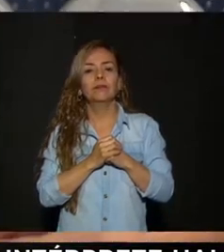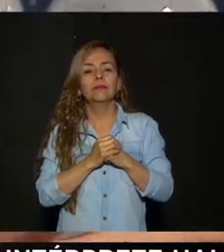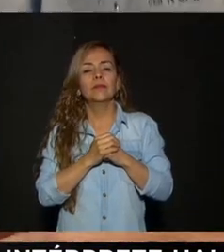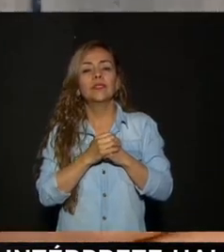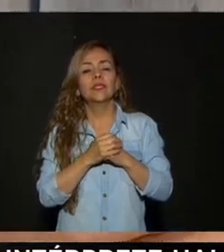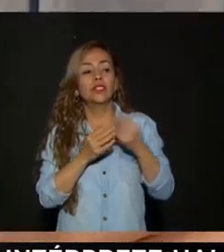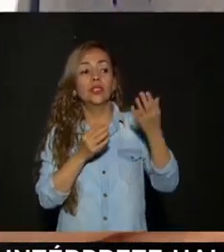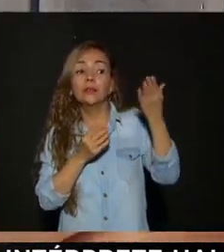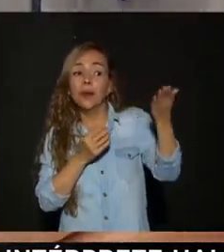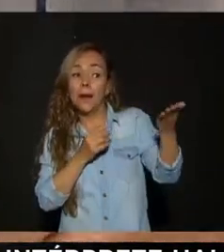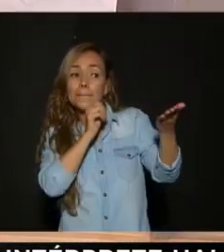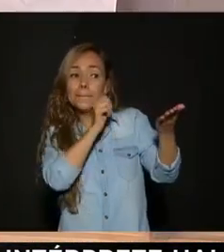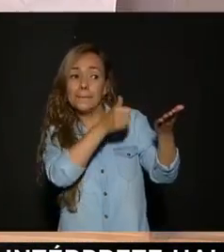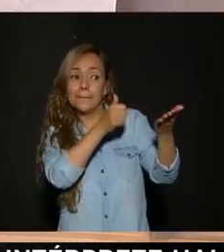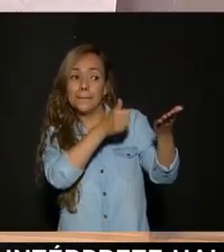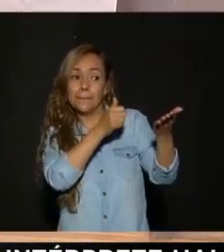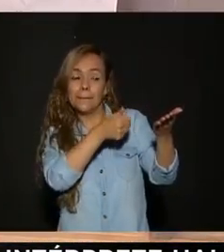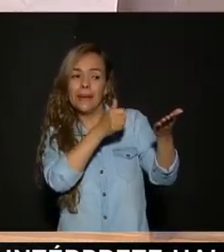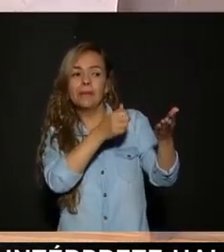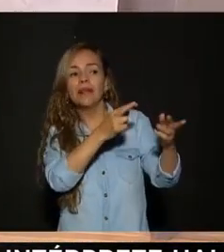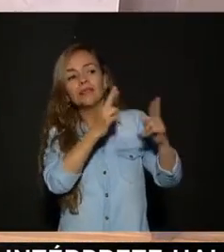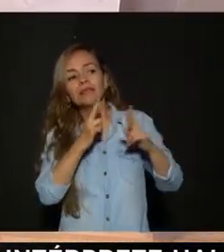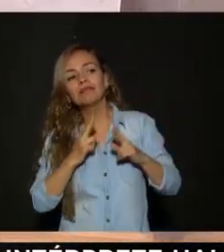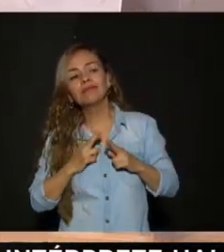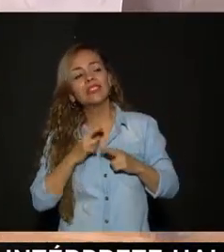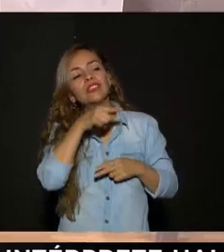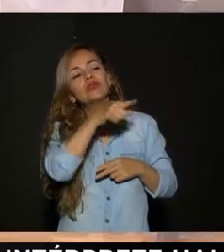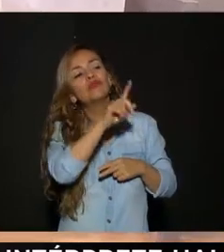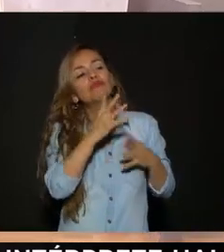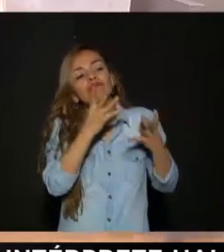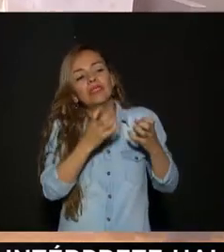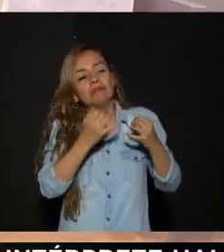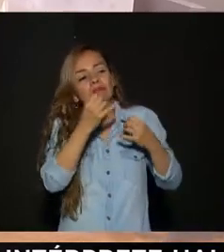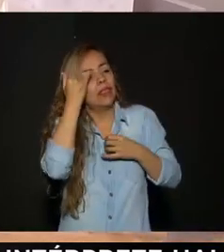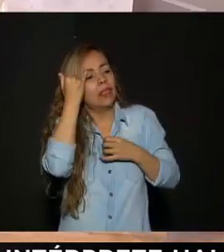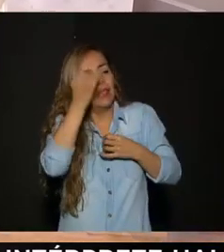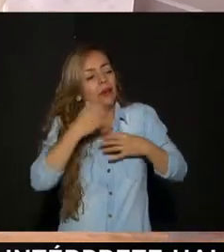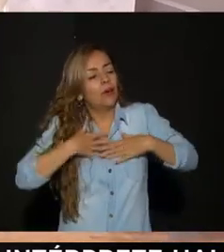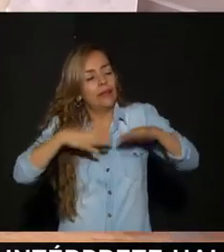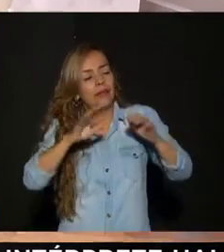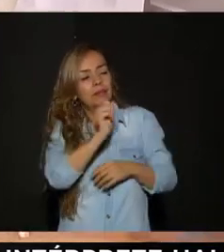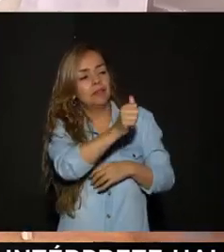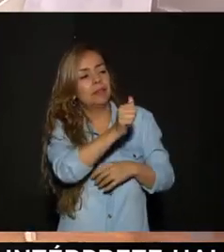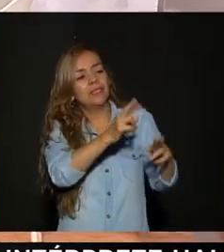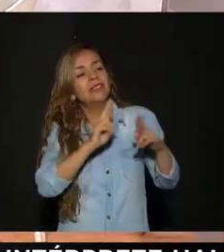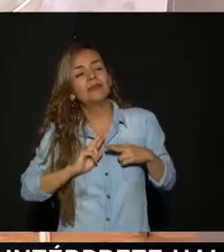te dejo tranquilita, en paz, para que me contestes como te parezca. Esa es la idea en casa.